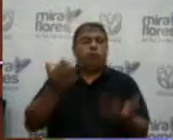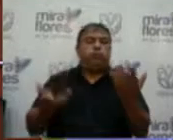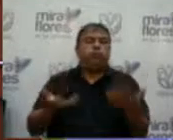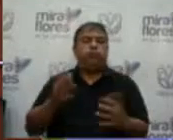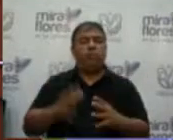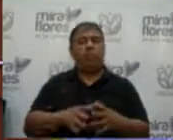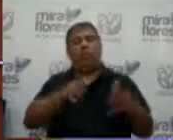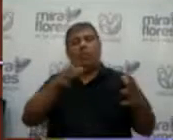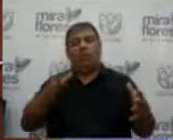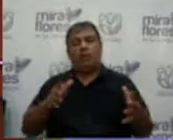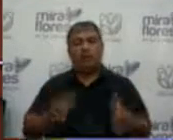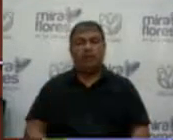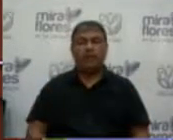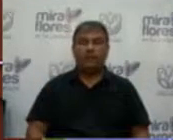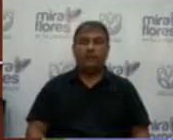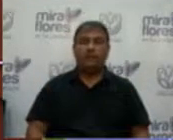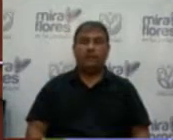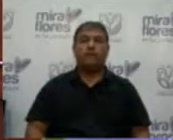urbano.